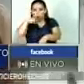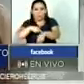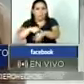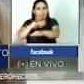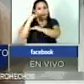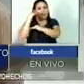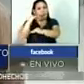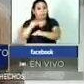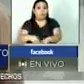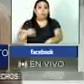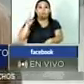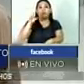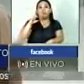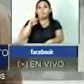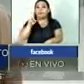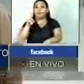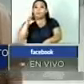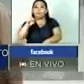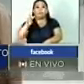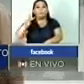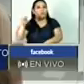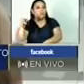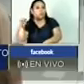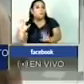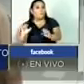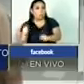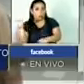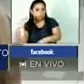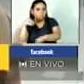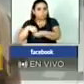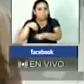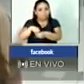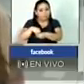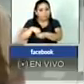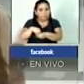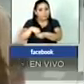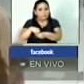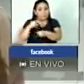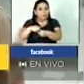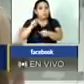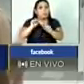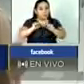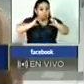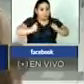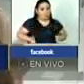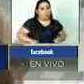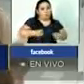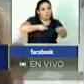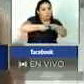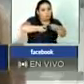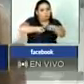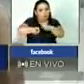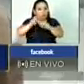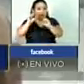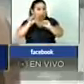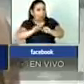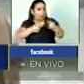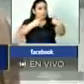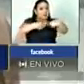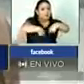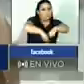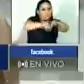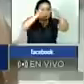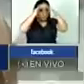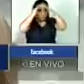renglón 029 021 esto con el fin de tener un ahorro en la administración pública para continuar paleando esta